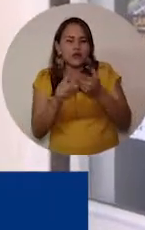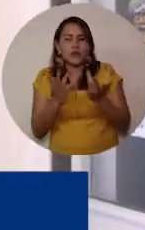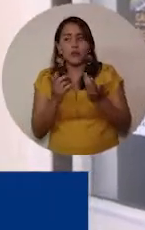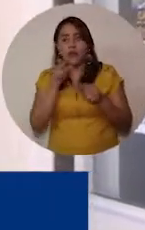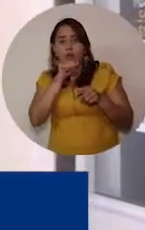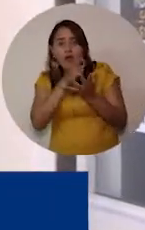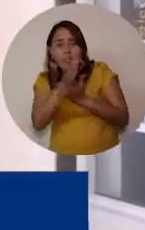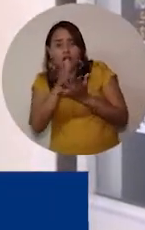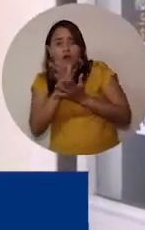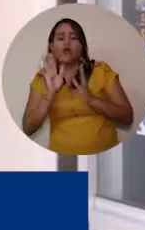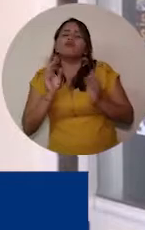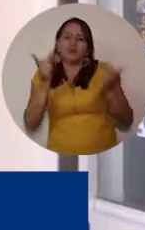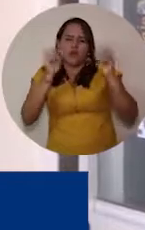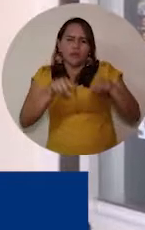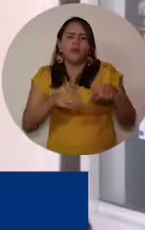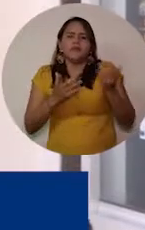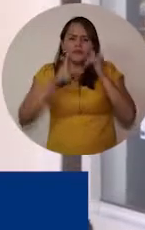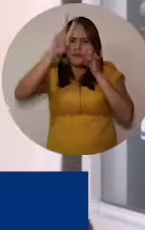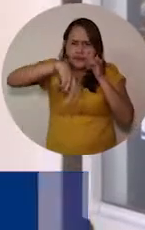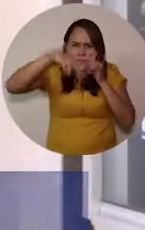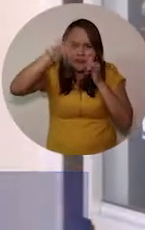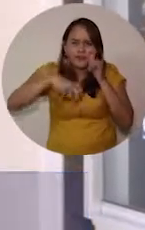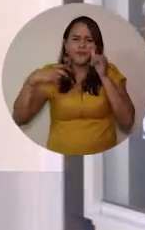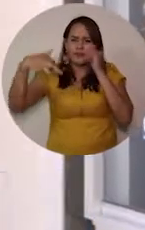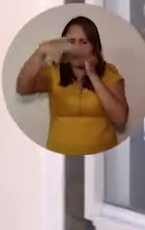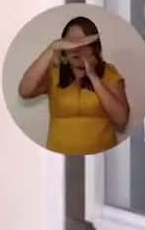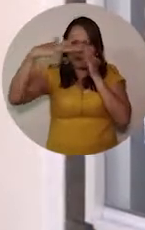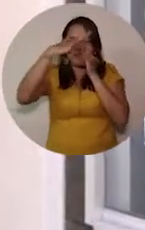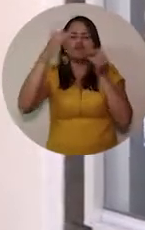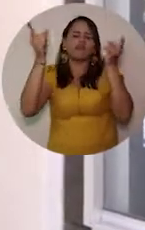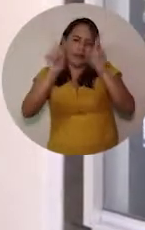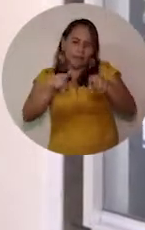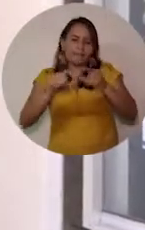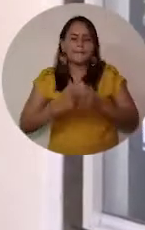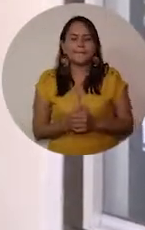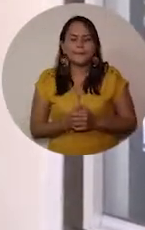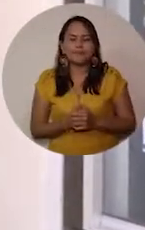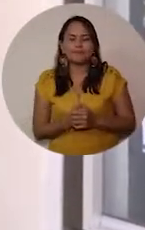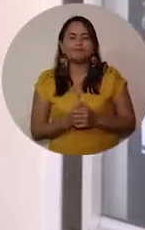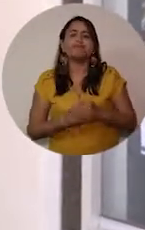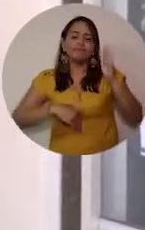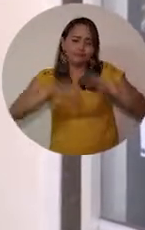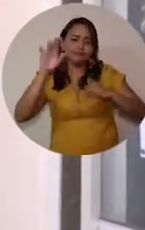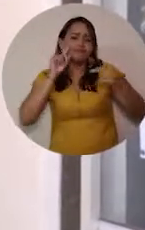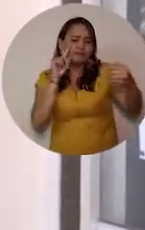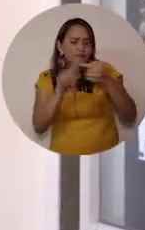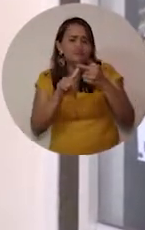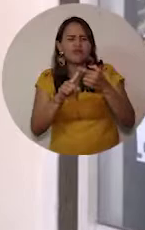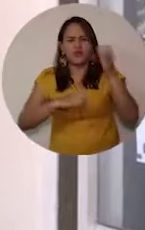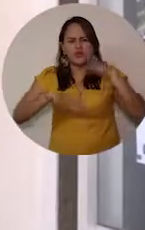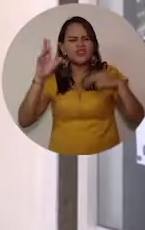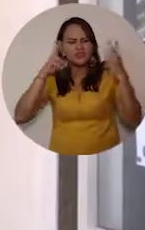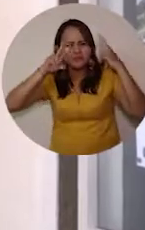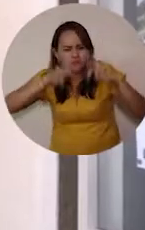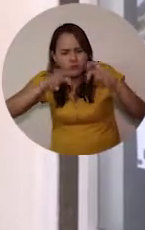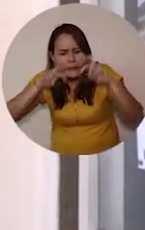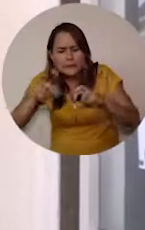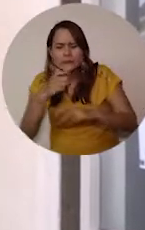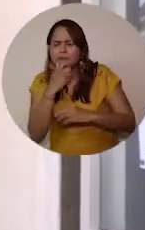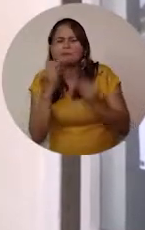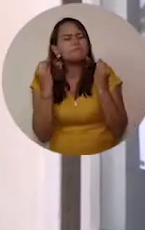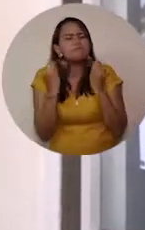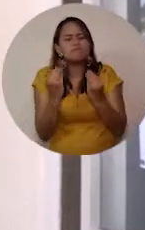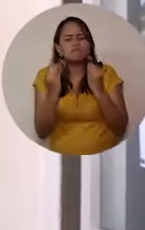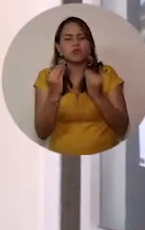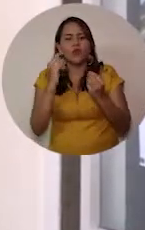sino también al programa de Ingeniería Agronómica y al programa de Ingeniería Ambiental y Sanitaria. Por otro lado, pues estamos haciendo la exploración